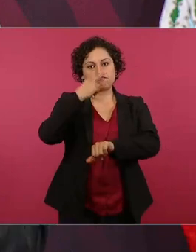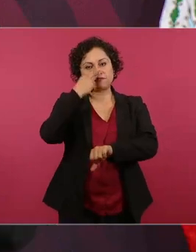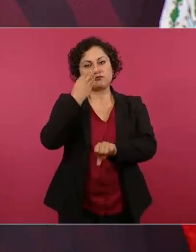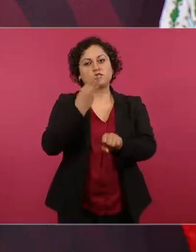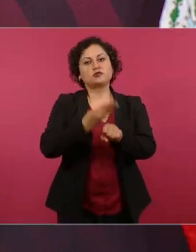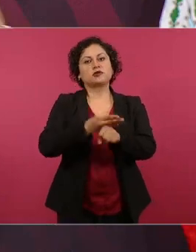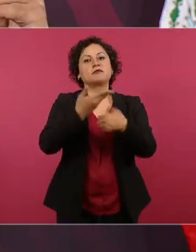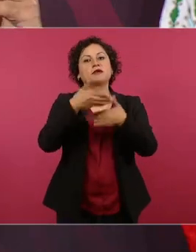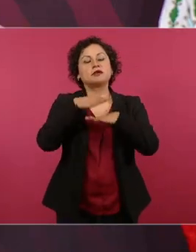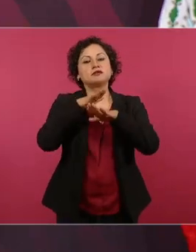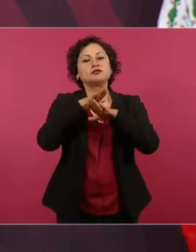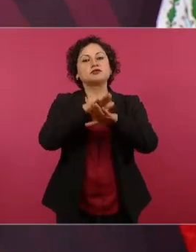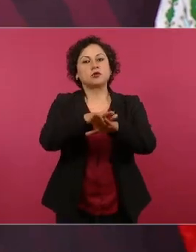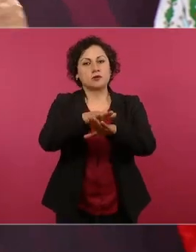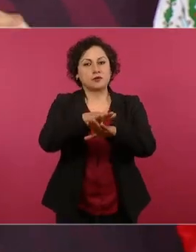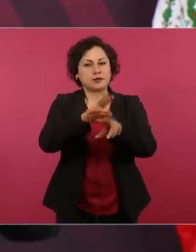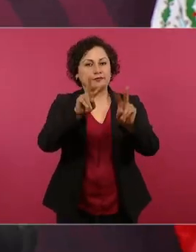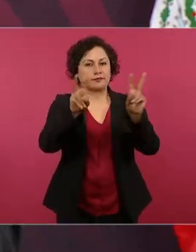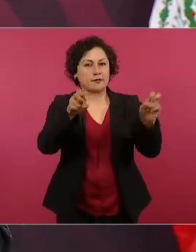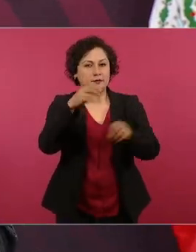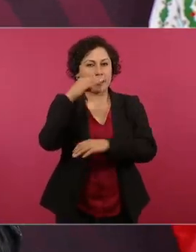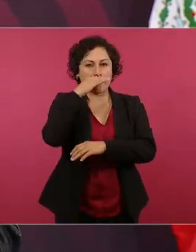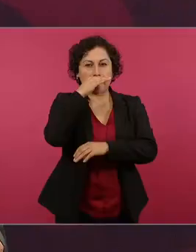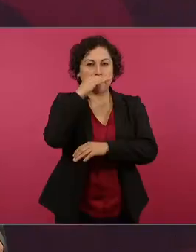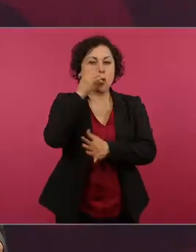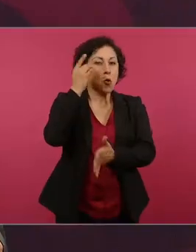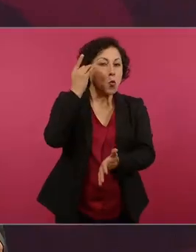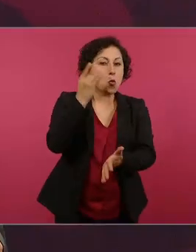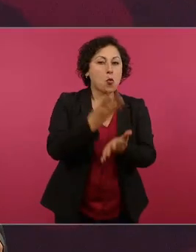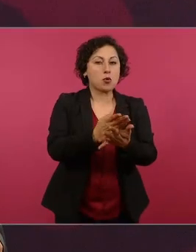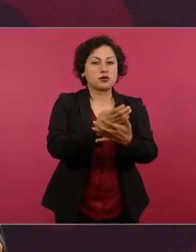en el nivel básico,